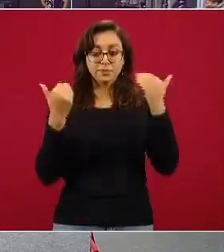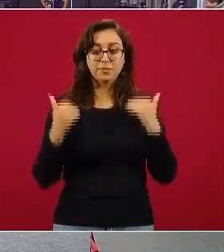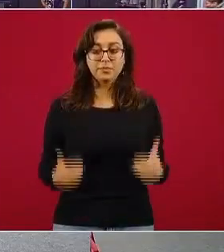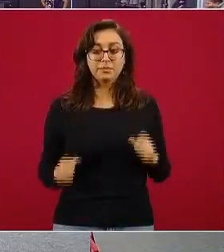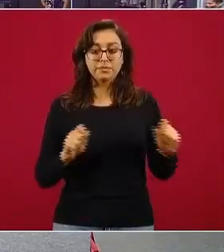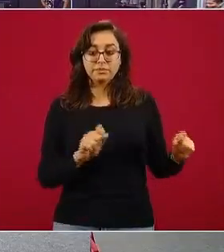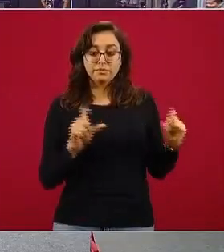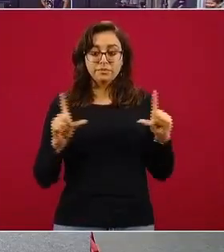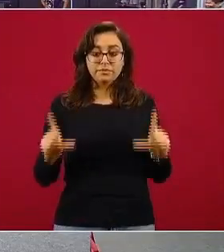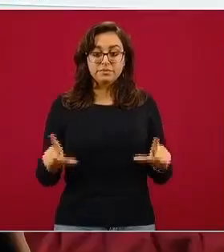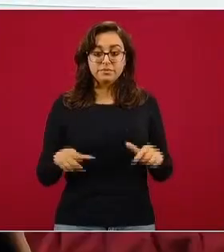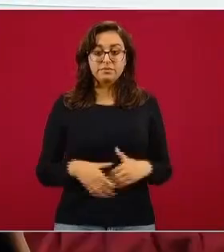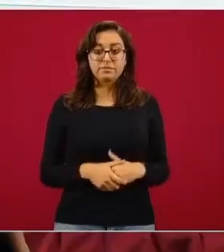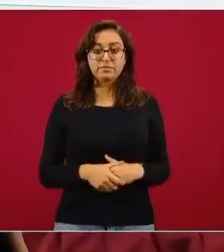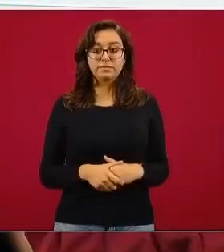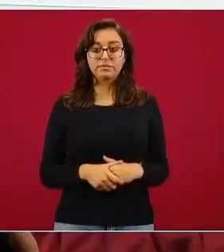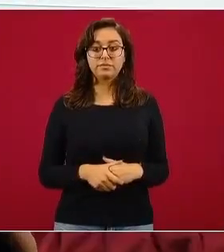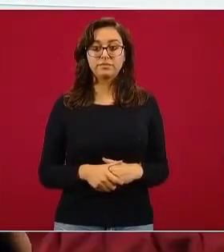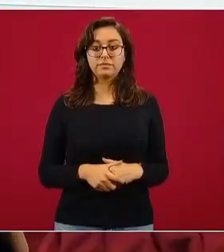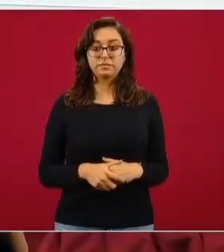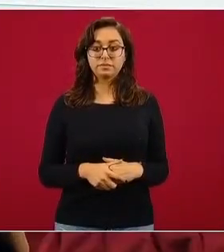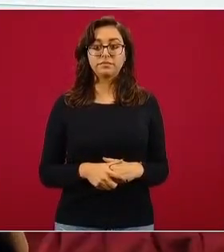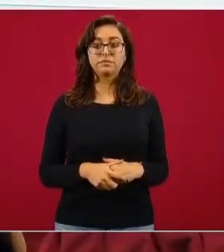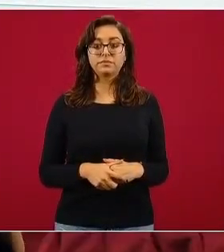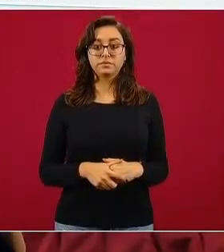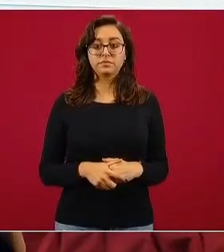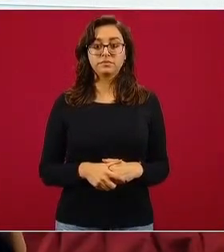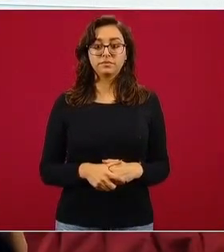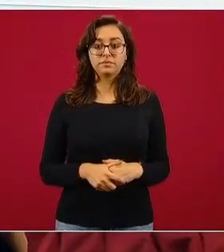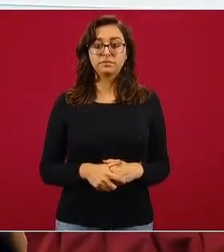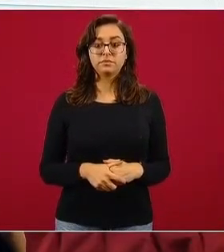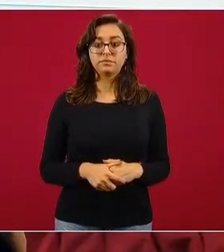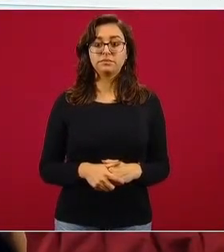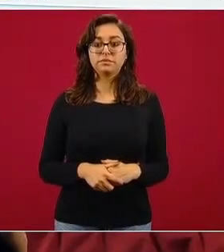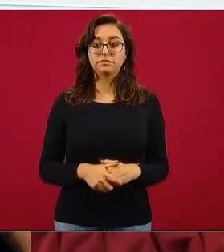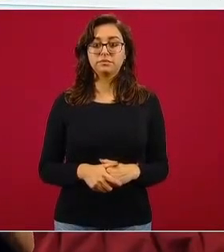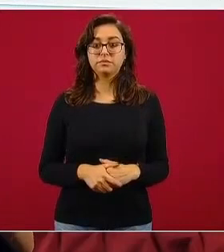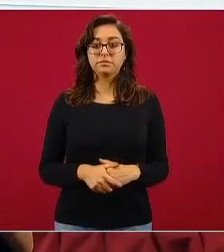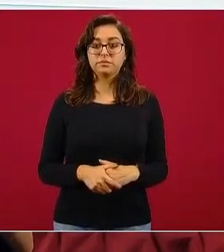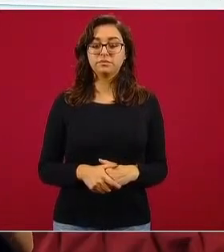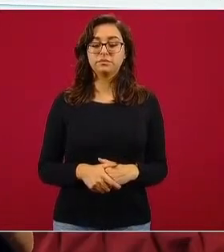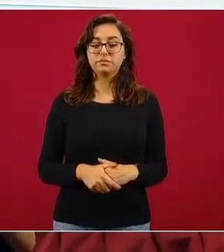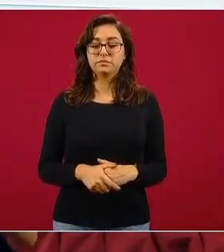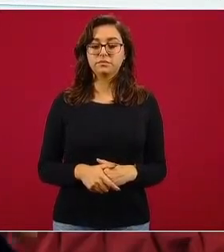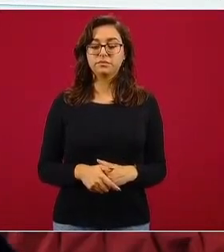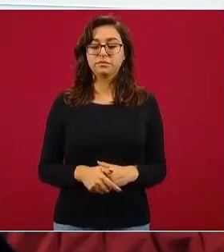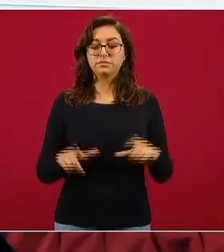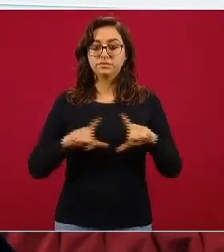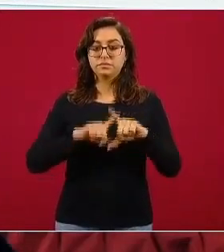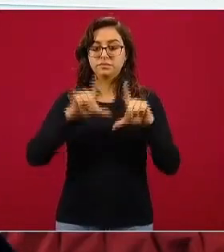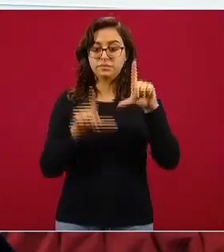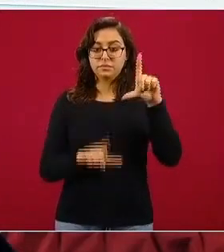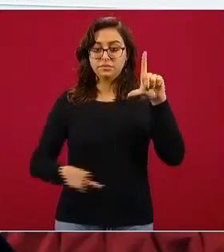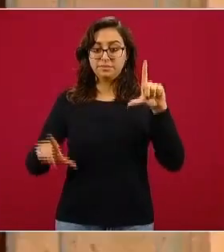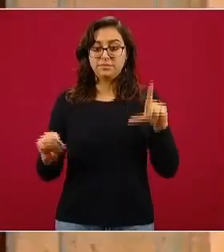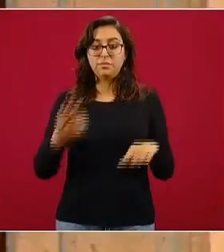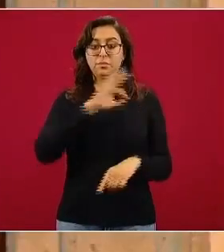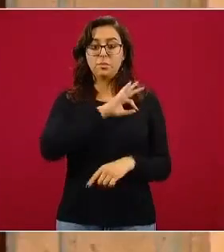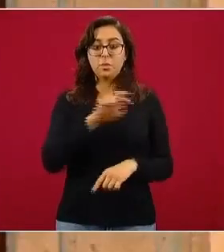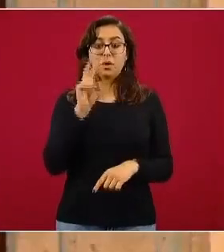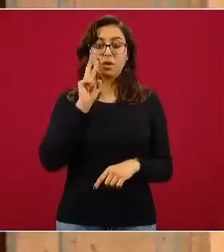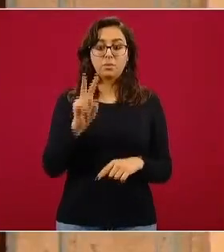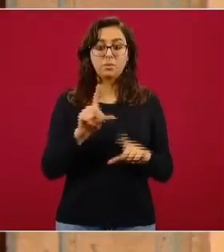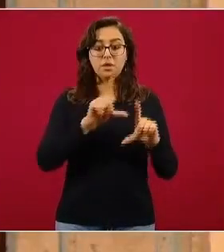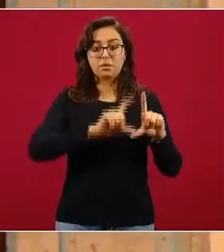siguiente diapositiva. Actualizaríamos ahora sí los números a nivel nacional. en nuestra gráfica, nuestra curva epidémica